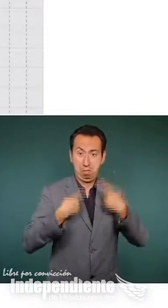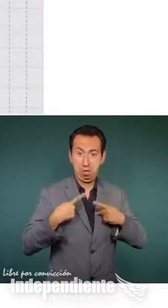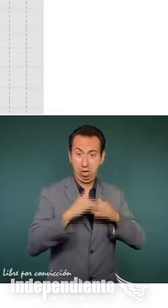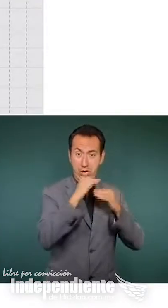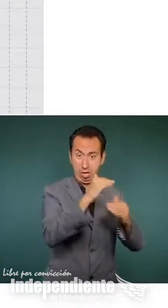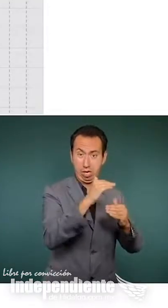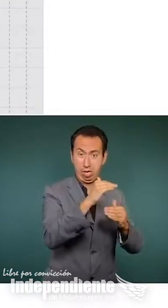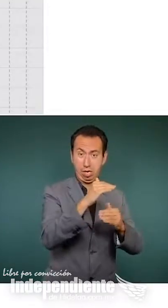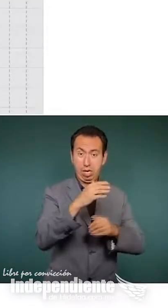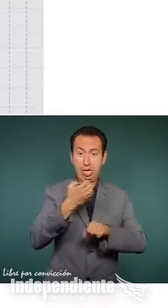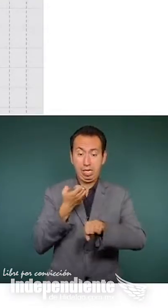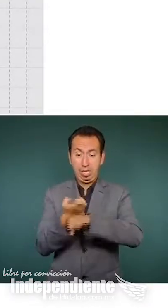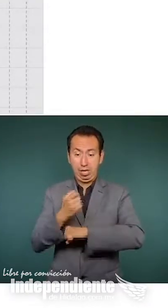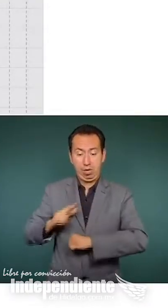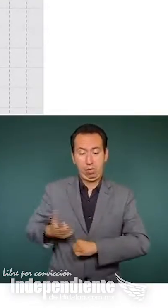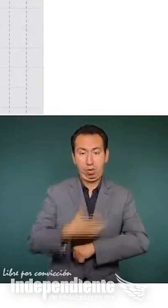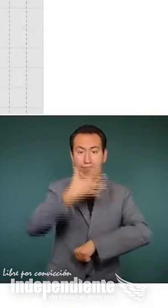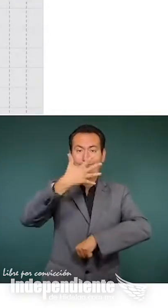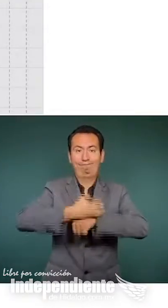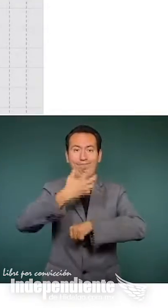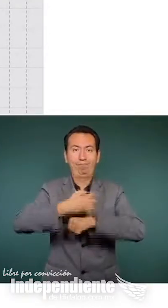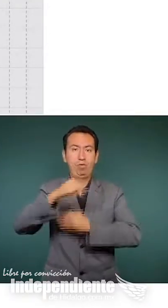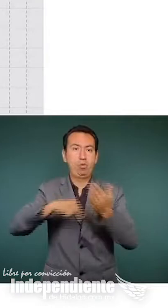ocupa el quinto lugar, con